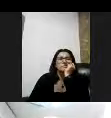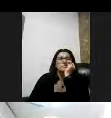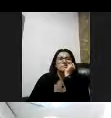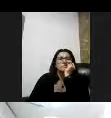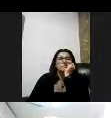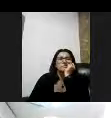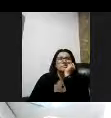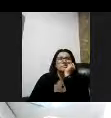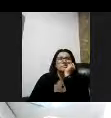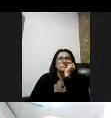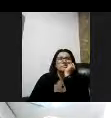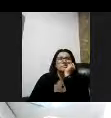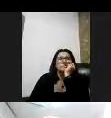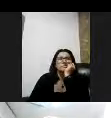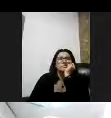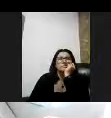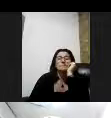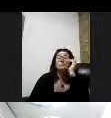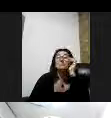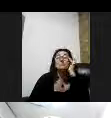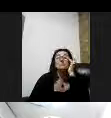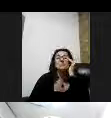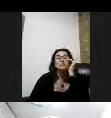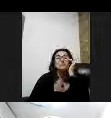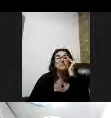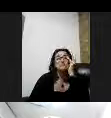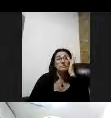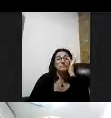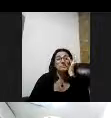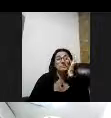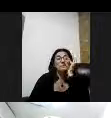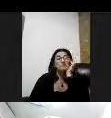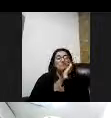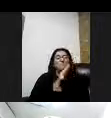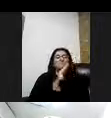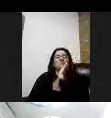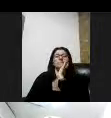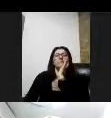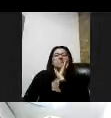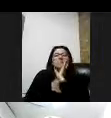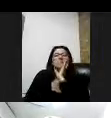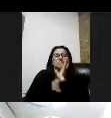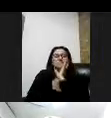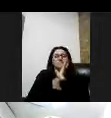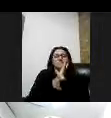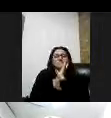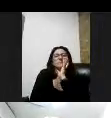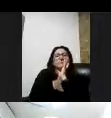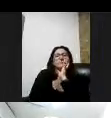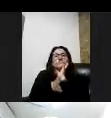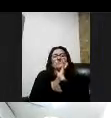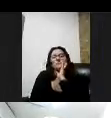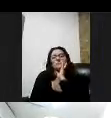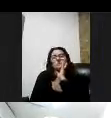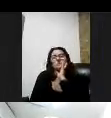es bastante obvio lo que voy a decirles, pero es bastante fuerte, ¿no? Porque entonces lo que estamos diciendo es